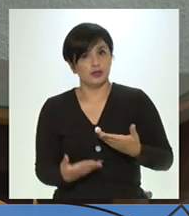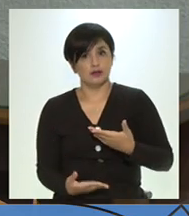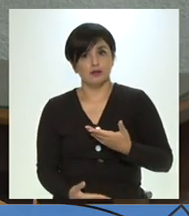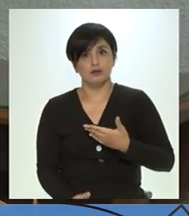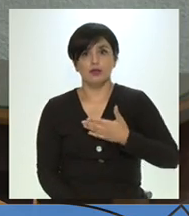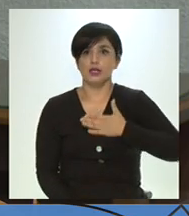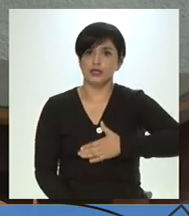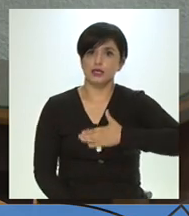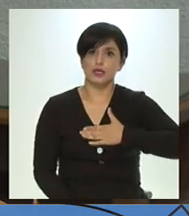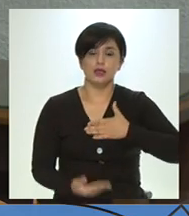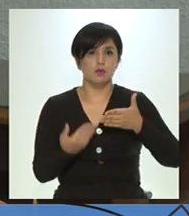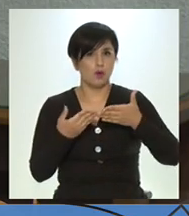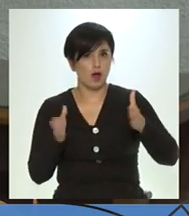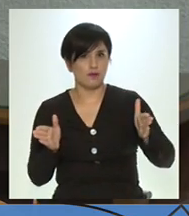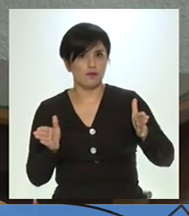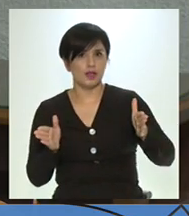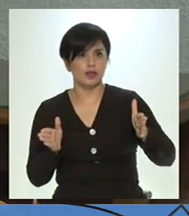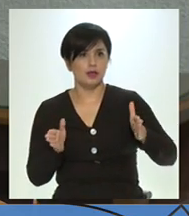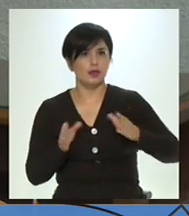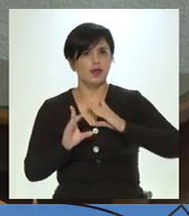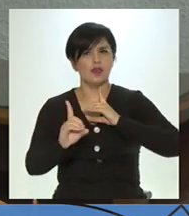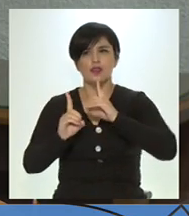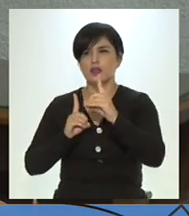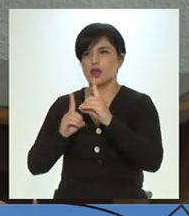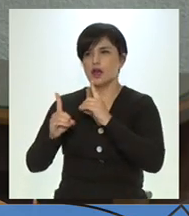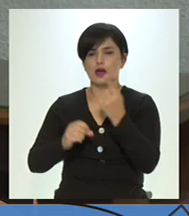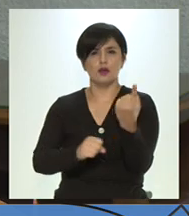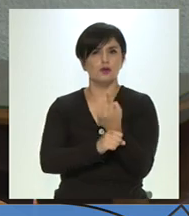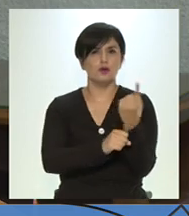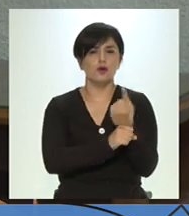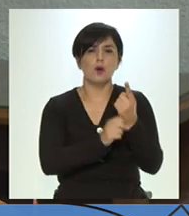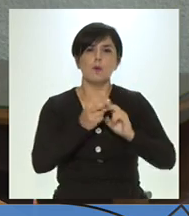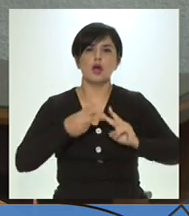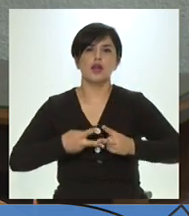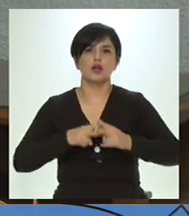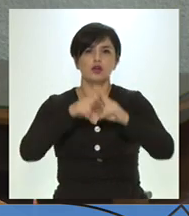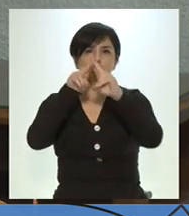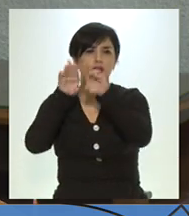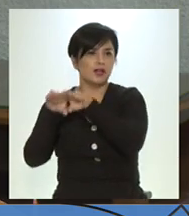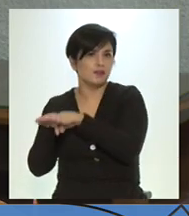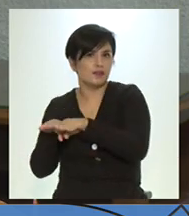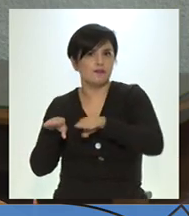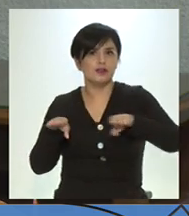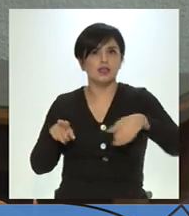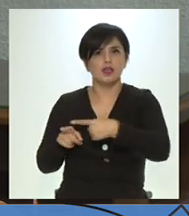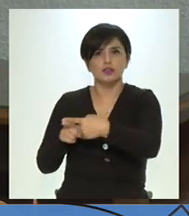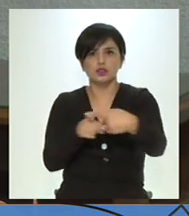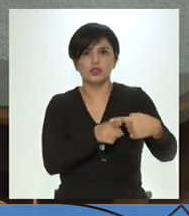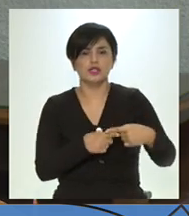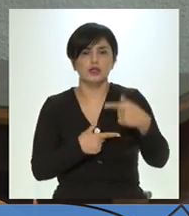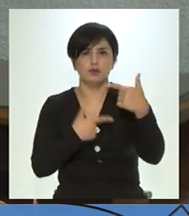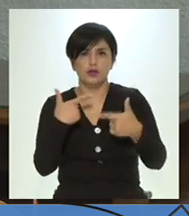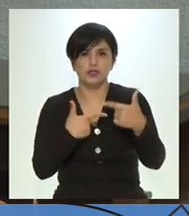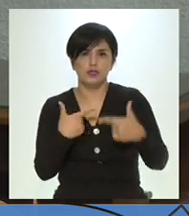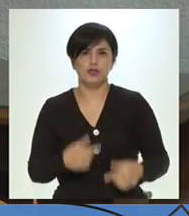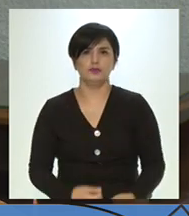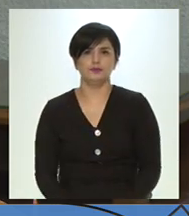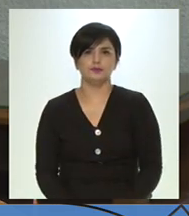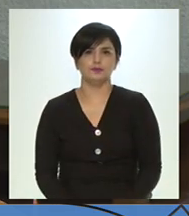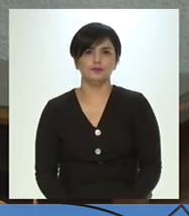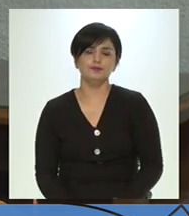abrir un espacio amplio de diálogo para la construcción de la estabilidad social y política todos lo